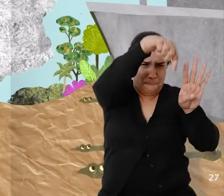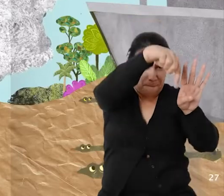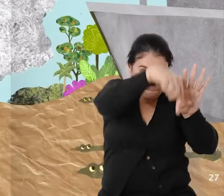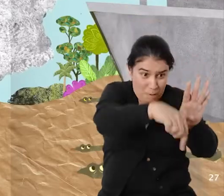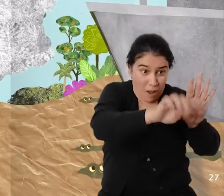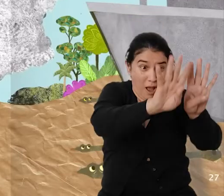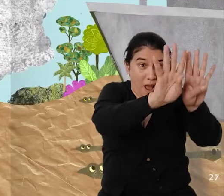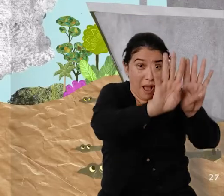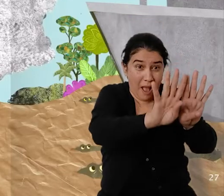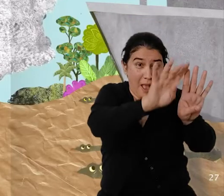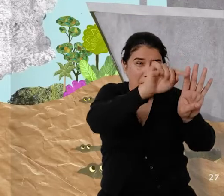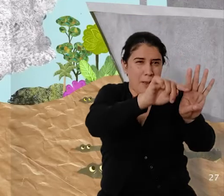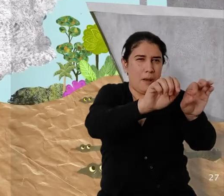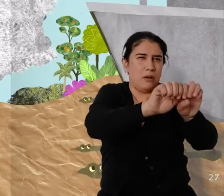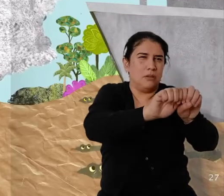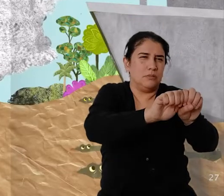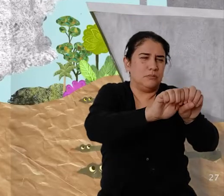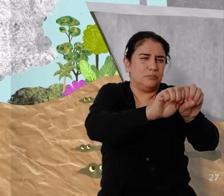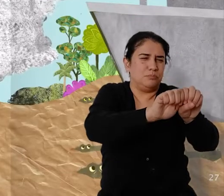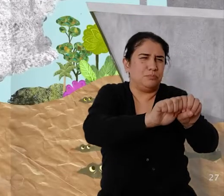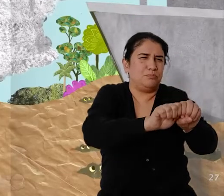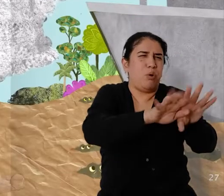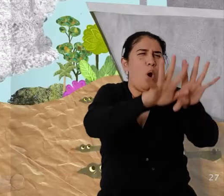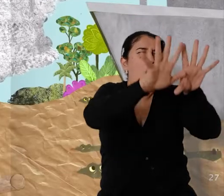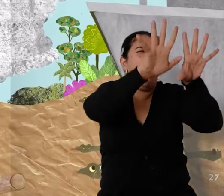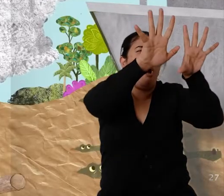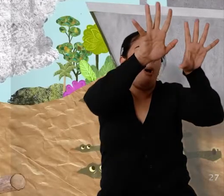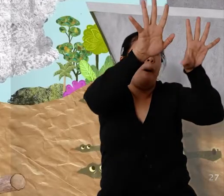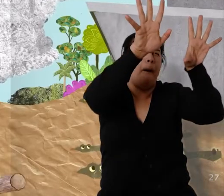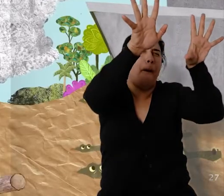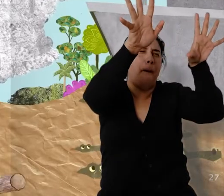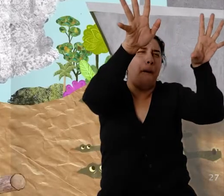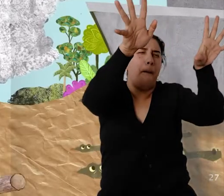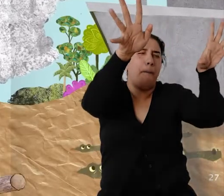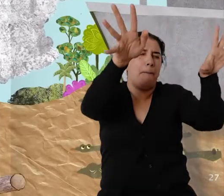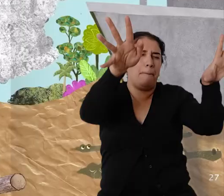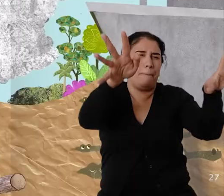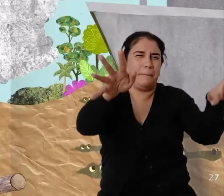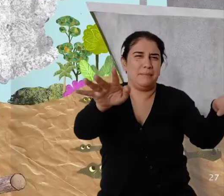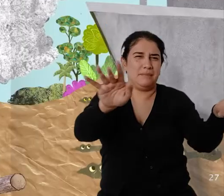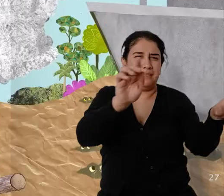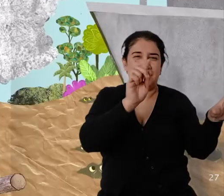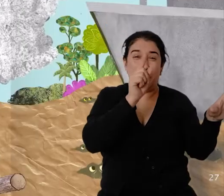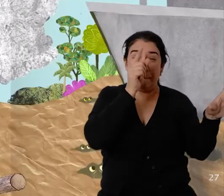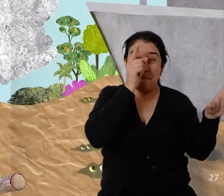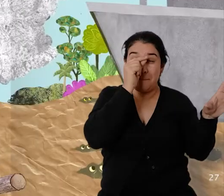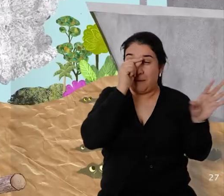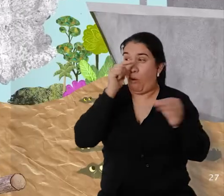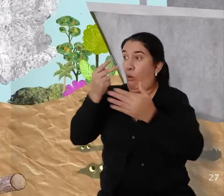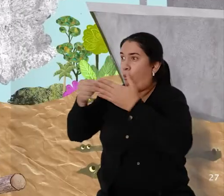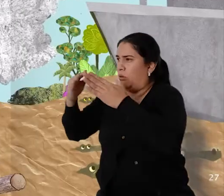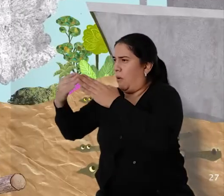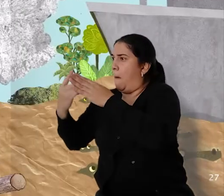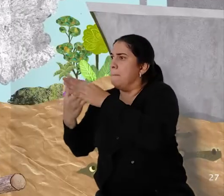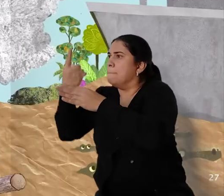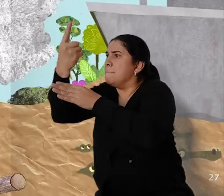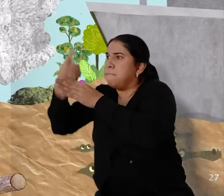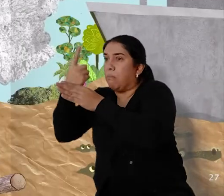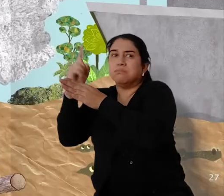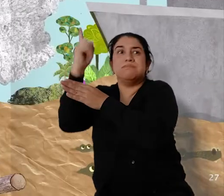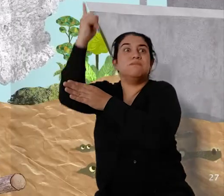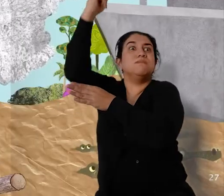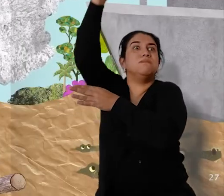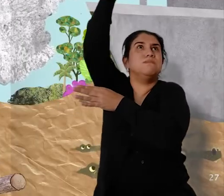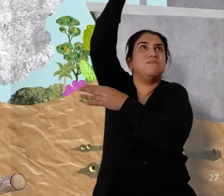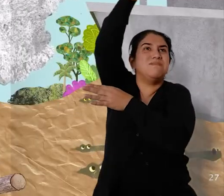medio. 2 o 3 troncos volaron hechos pedazos y enseguida cayó otra bala y otra más.